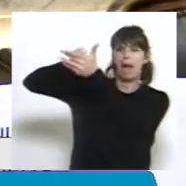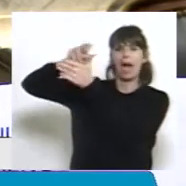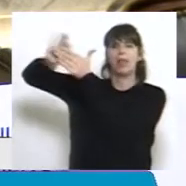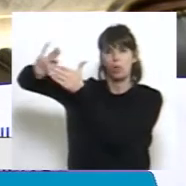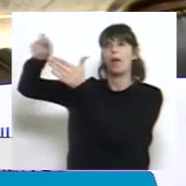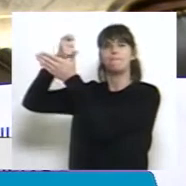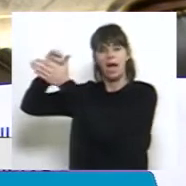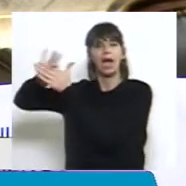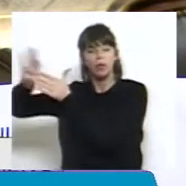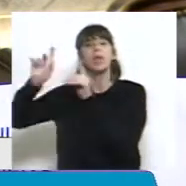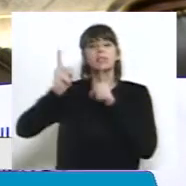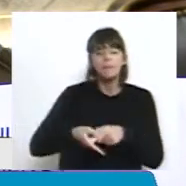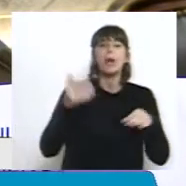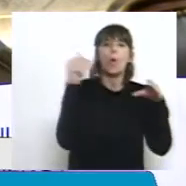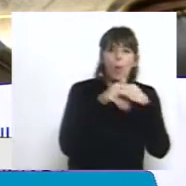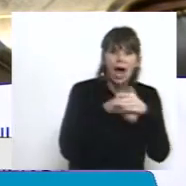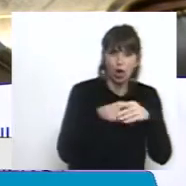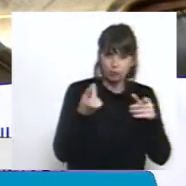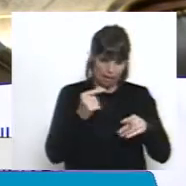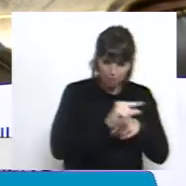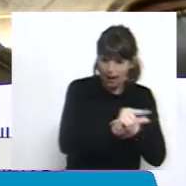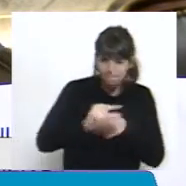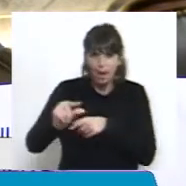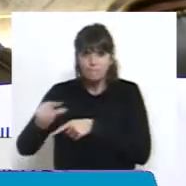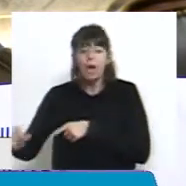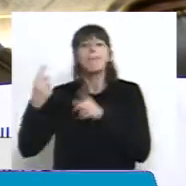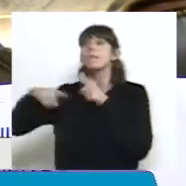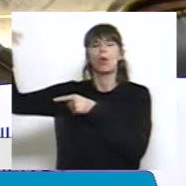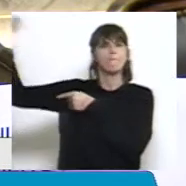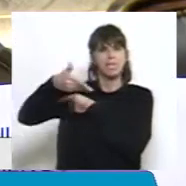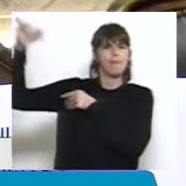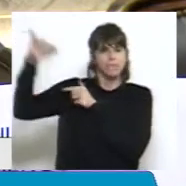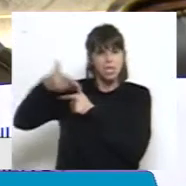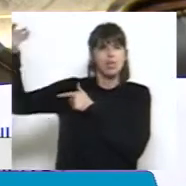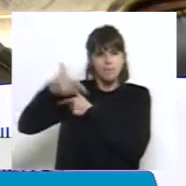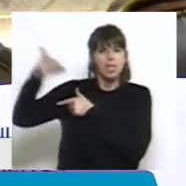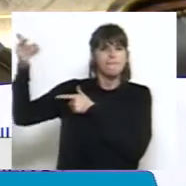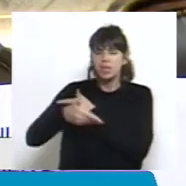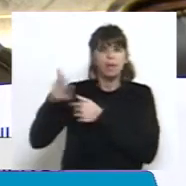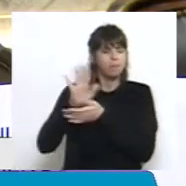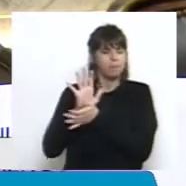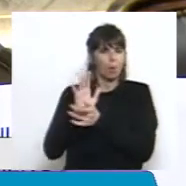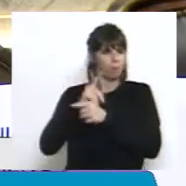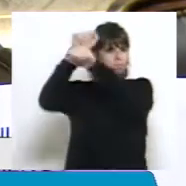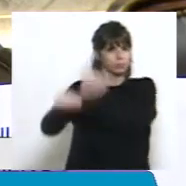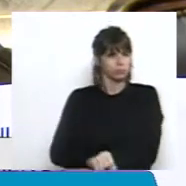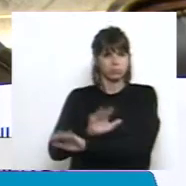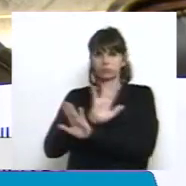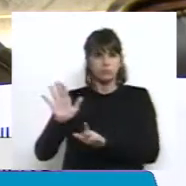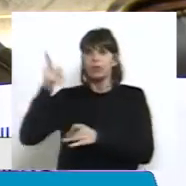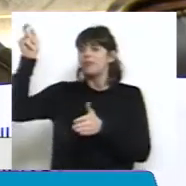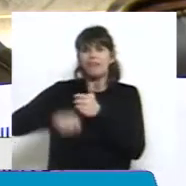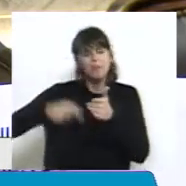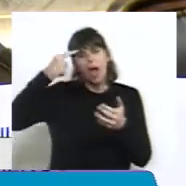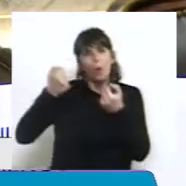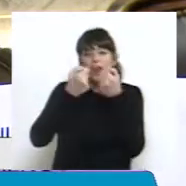bancos, etcétera, etcétera. Pero a cambio de eso la llenaron de condiciones. Le hicieron constituir un fideicomiso en el que hasta las islas